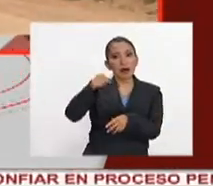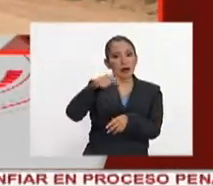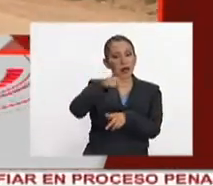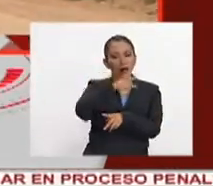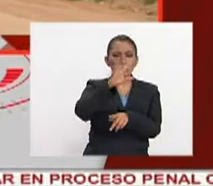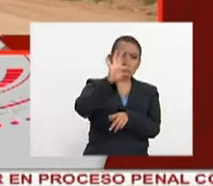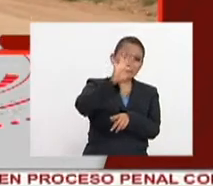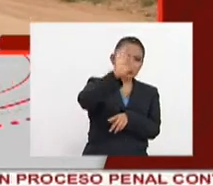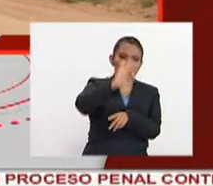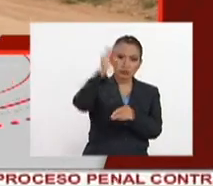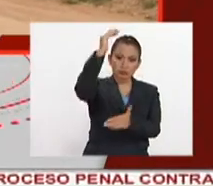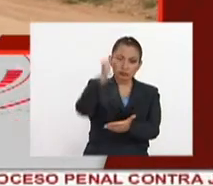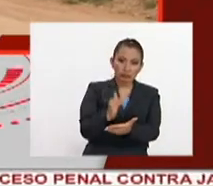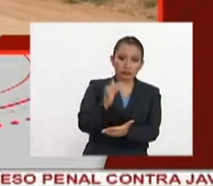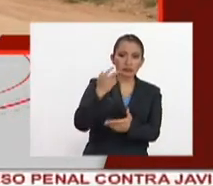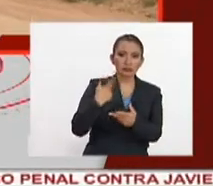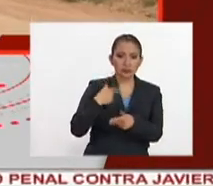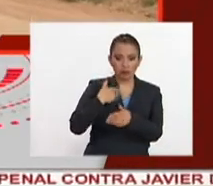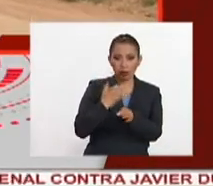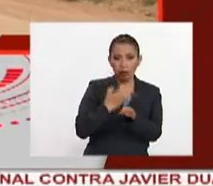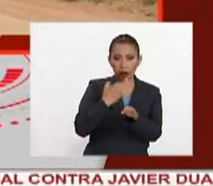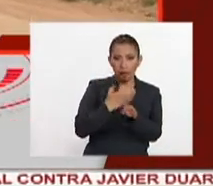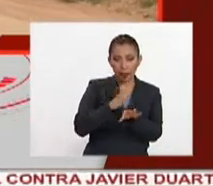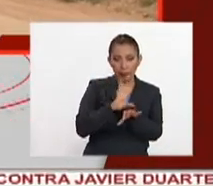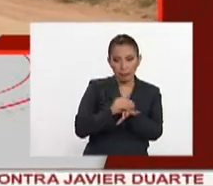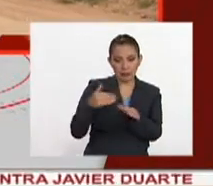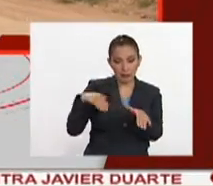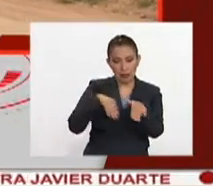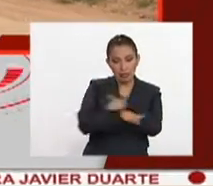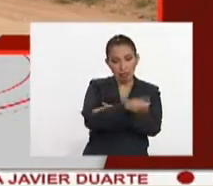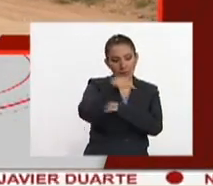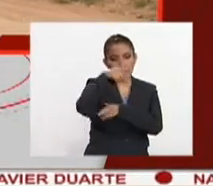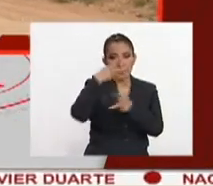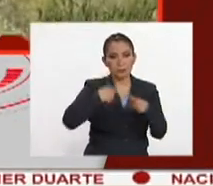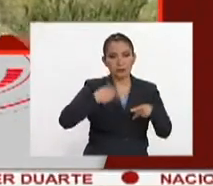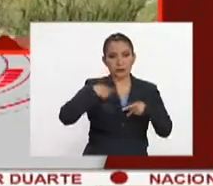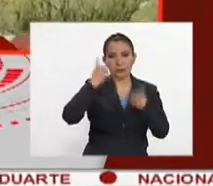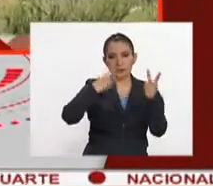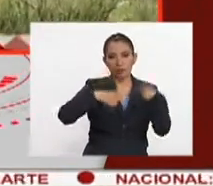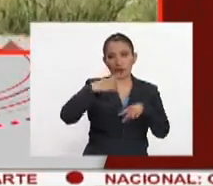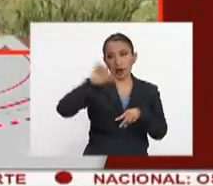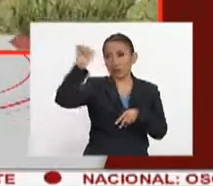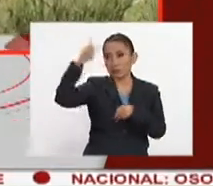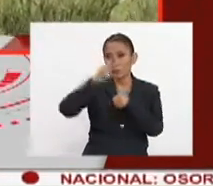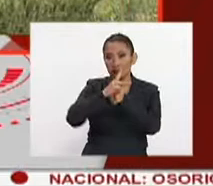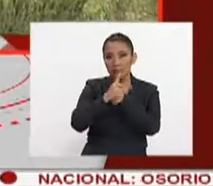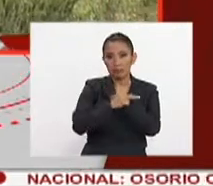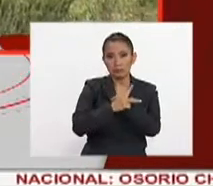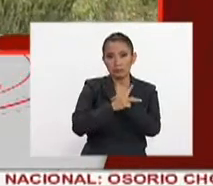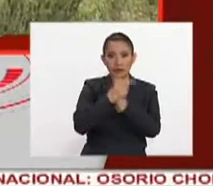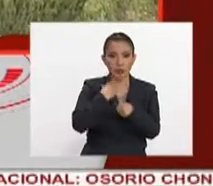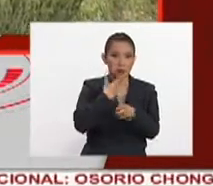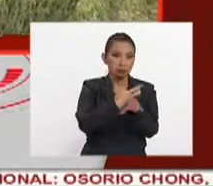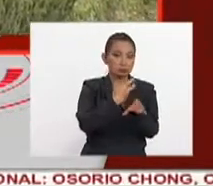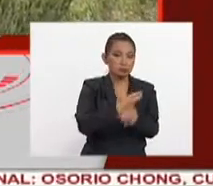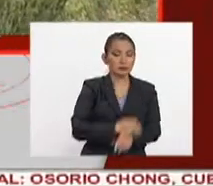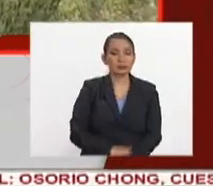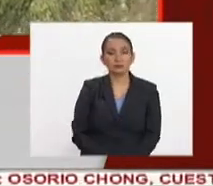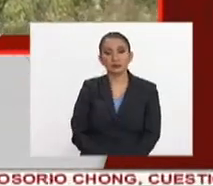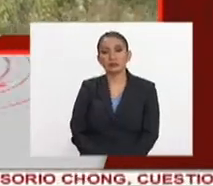alrededor de un 40% de los números que actualmente permiten que lleguen de extranjeros que lleguen a Estados Unidos.